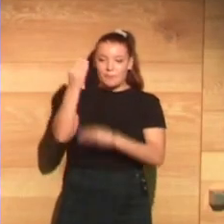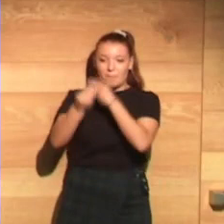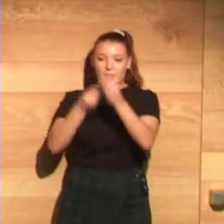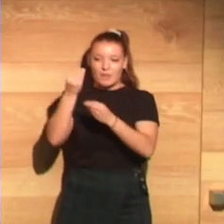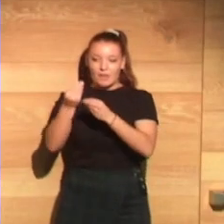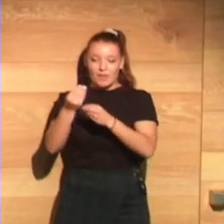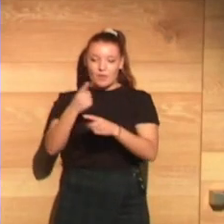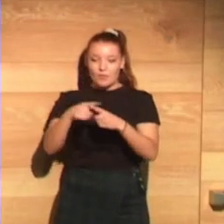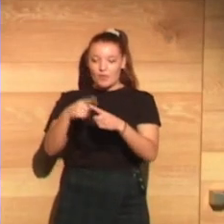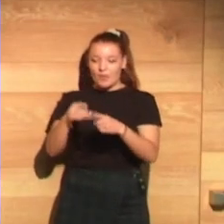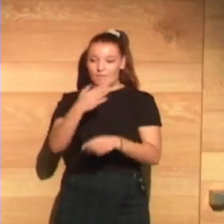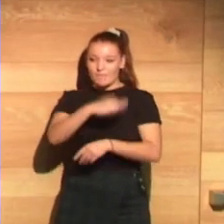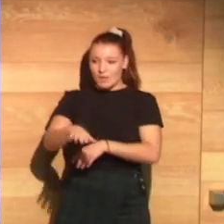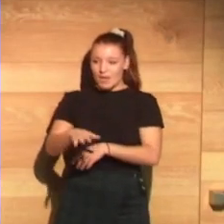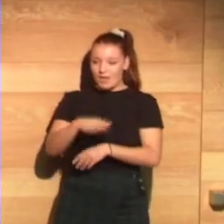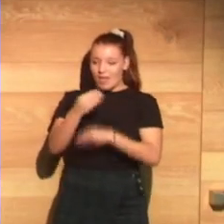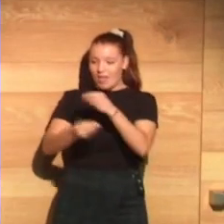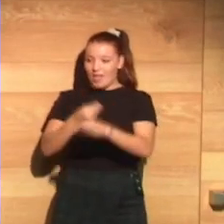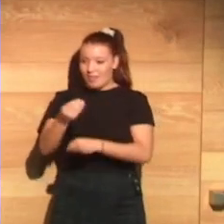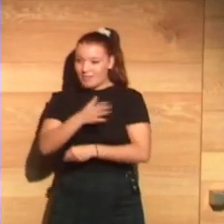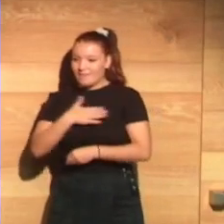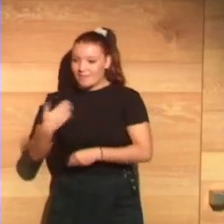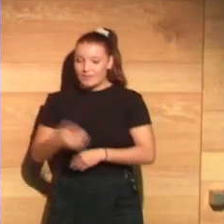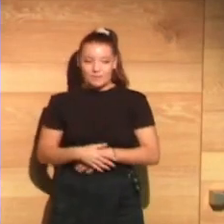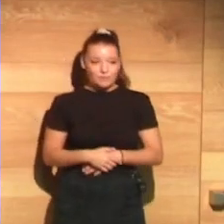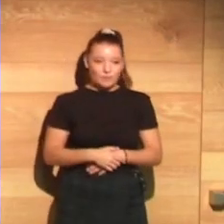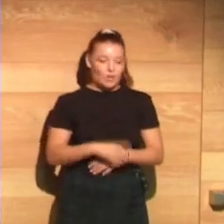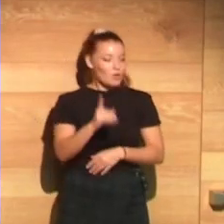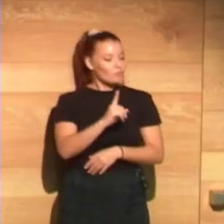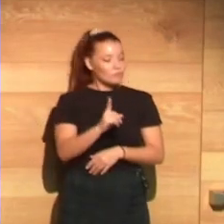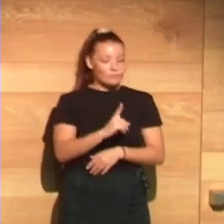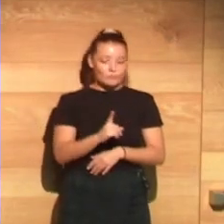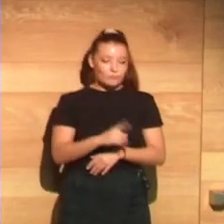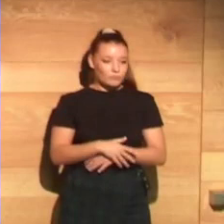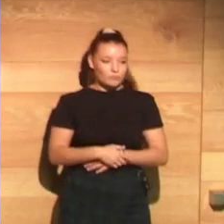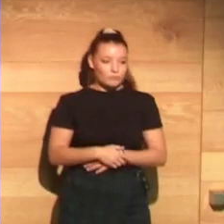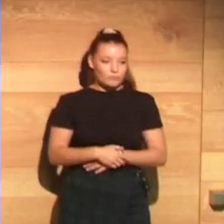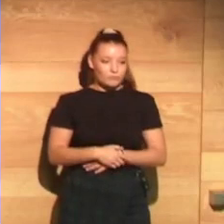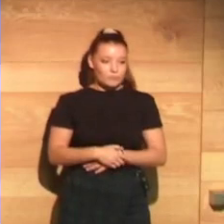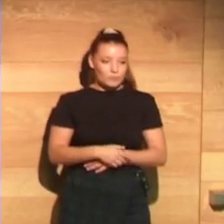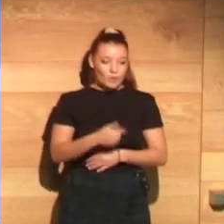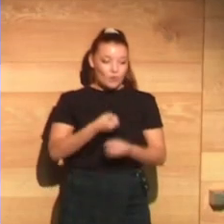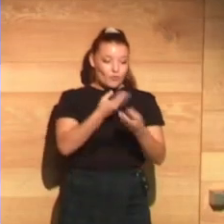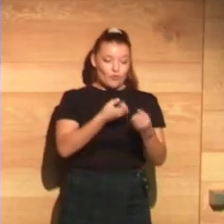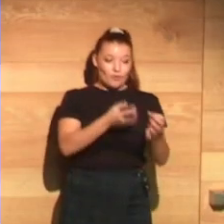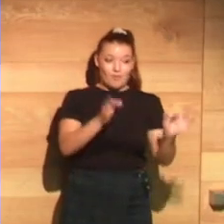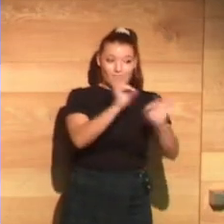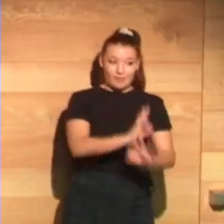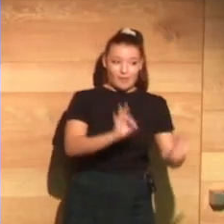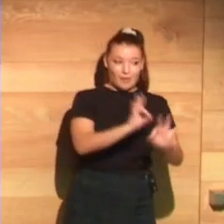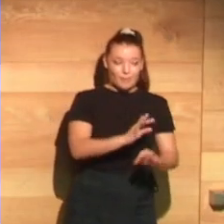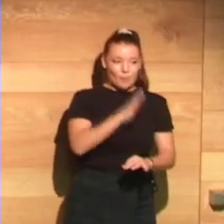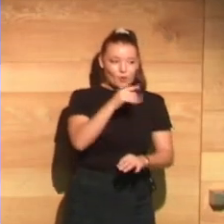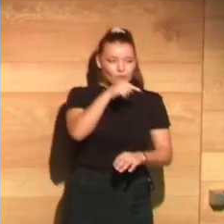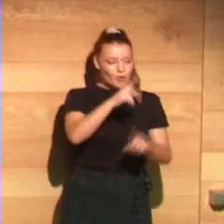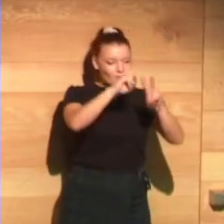¿Y has tenido la tentación de vengarte? Sí, yo ya me he vengado. ¿Te has vengado? Hombre, ¿tú cómo crees que lo dejo en el libro? ¿Tú crees que